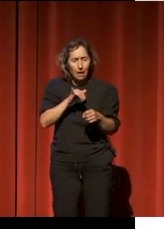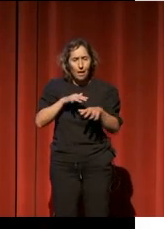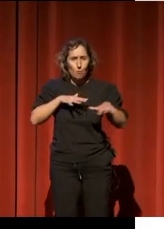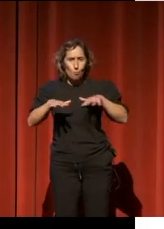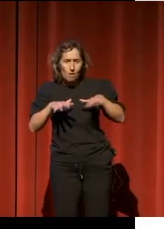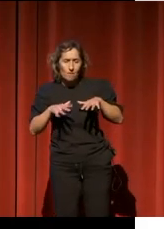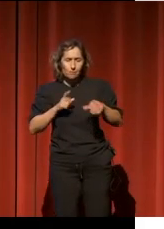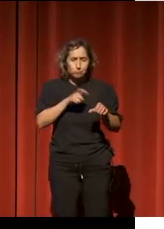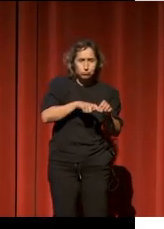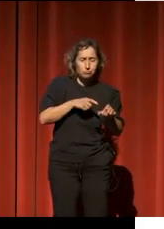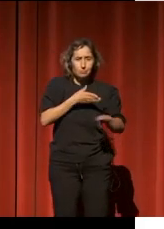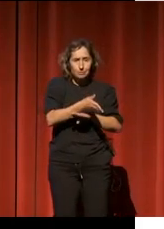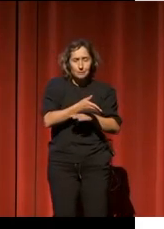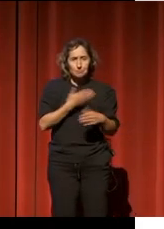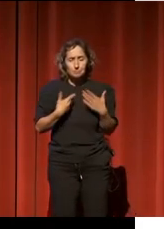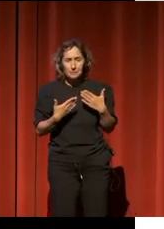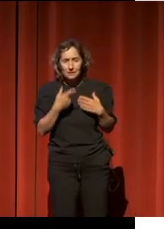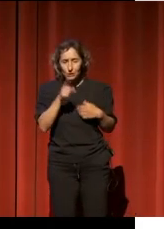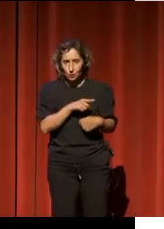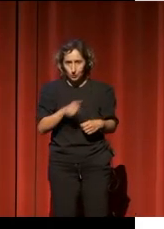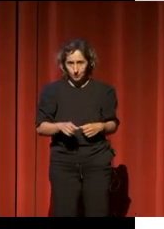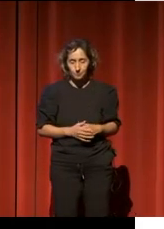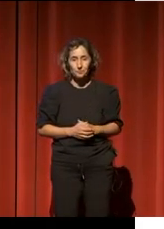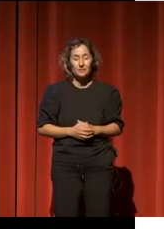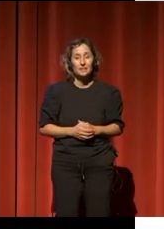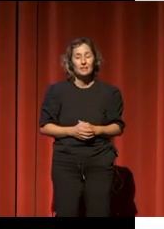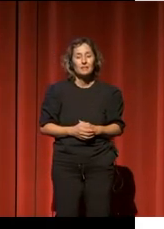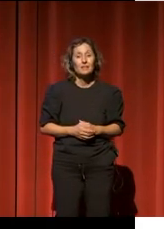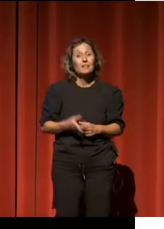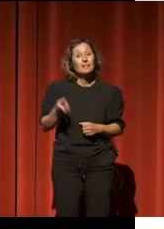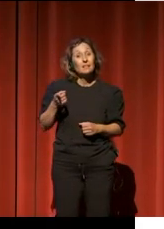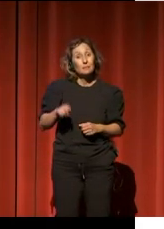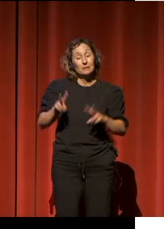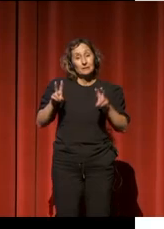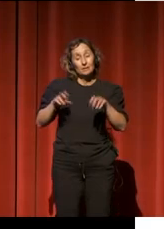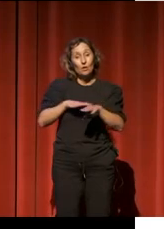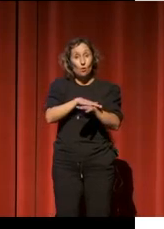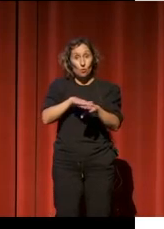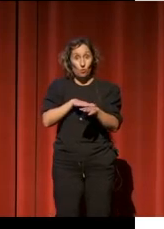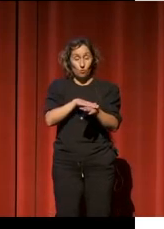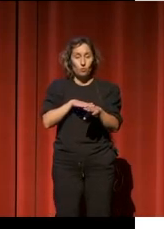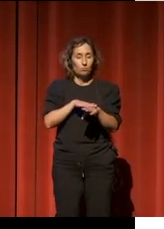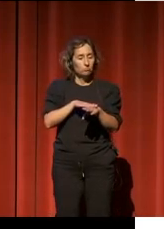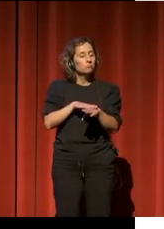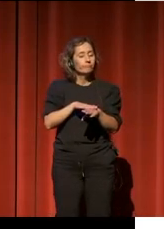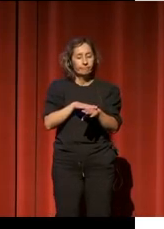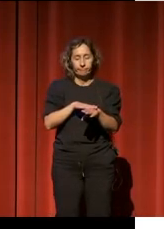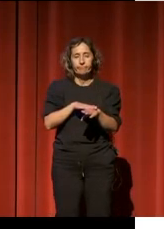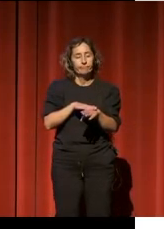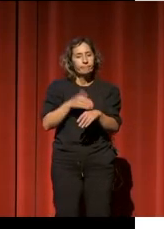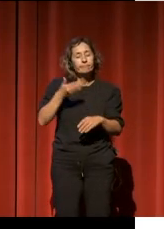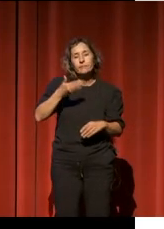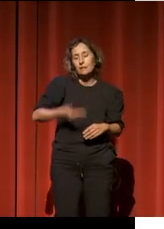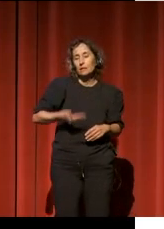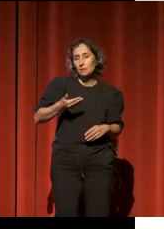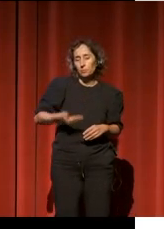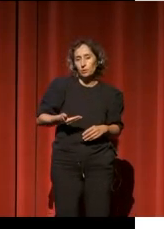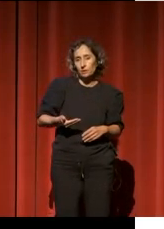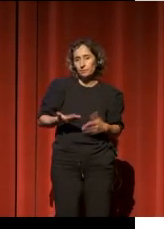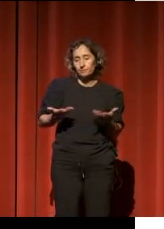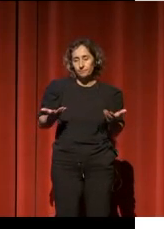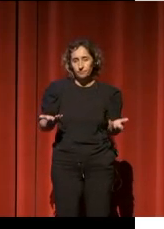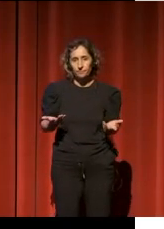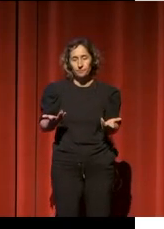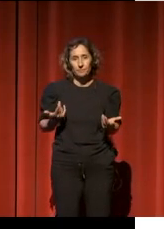eh a los marcos de gobernanza sabemos que son también un elemento muy importante eh lógicamente el